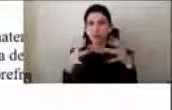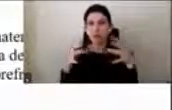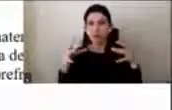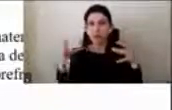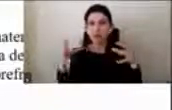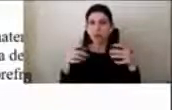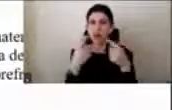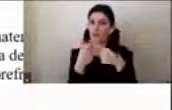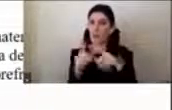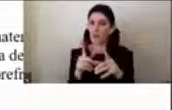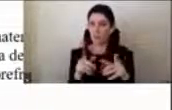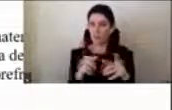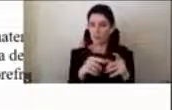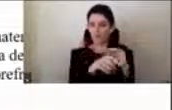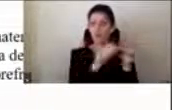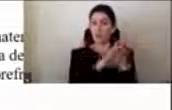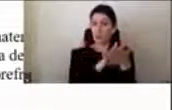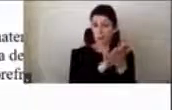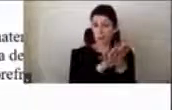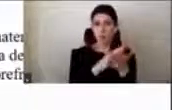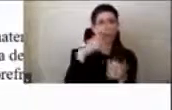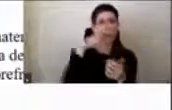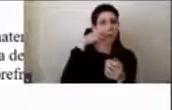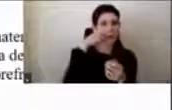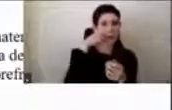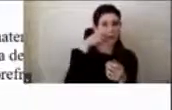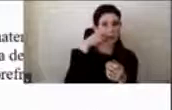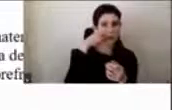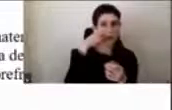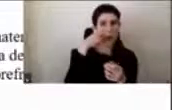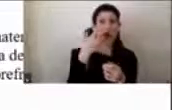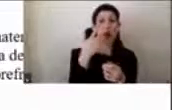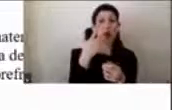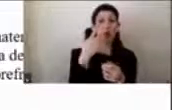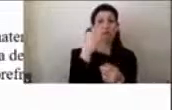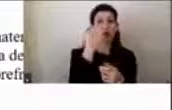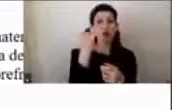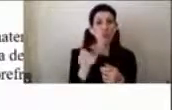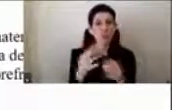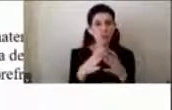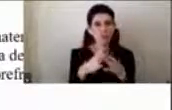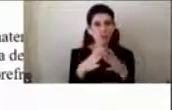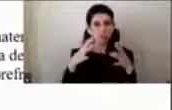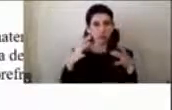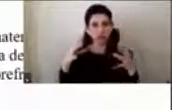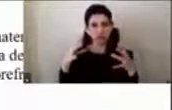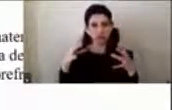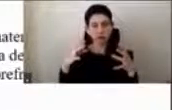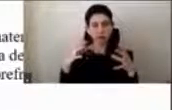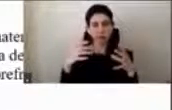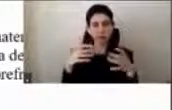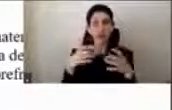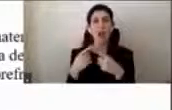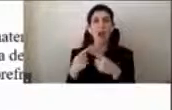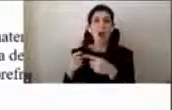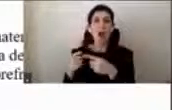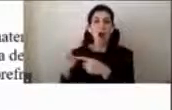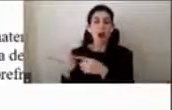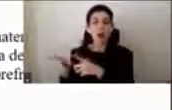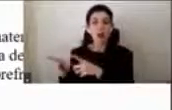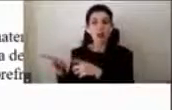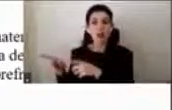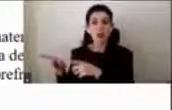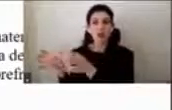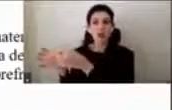en el caso del ser humano, puede llegar a ser hasta 8 veces más grande que en aquellas especies en donde el juego